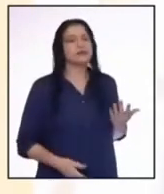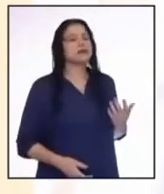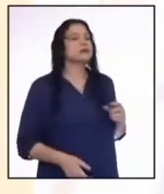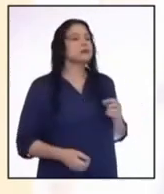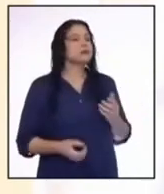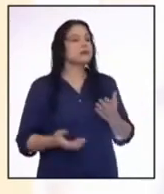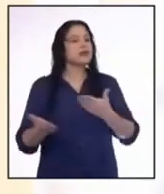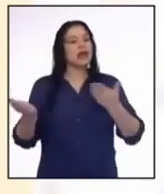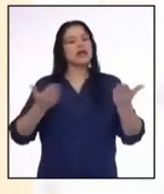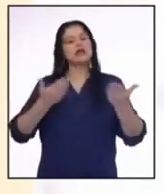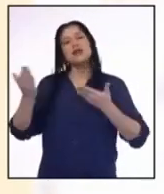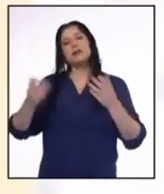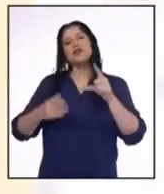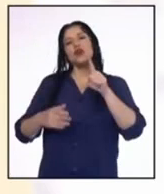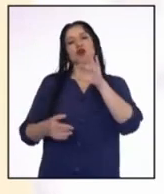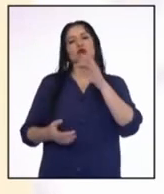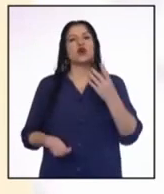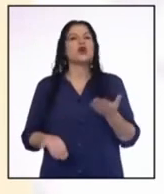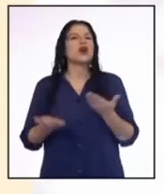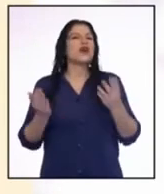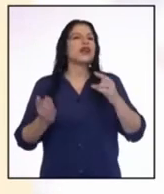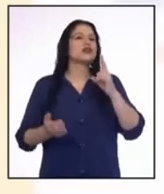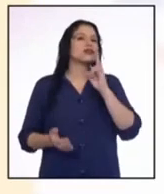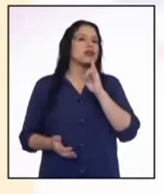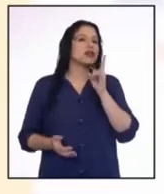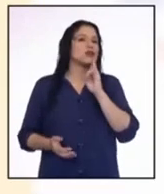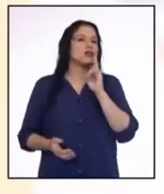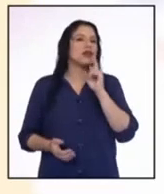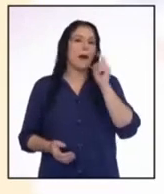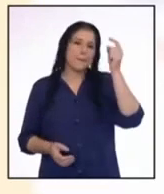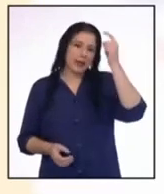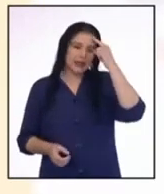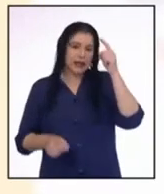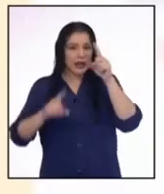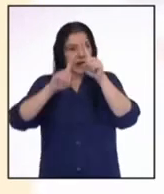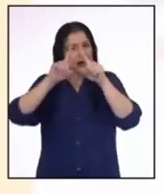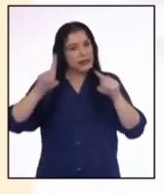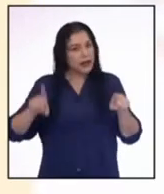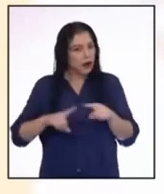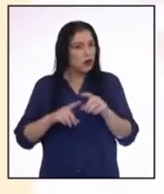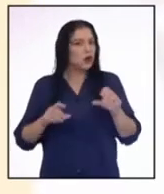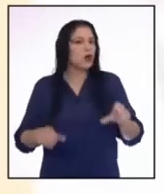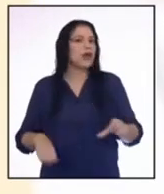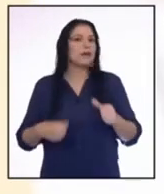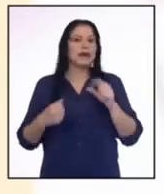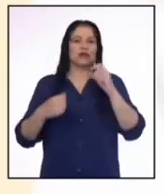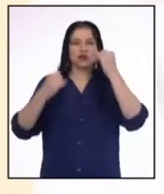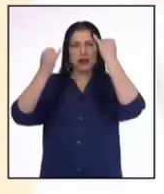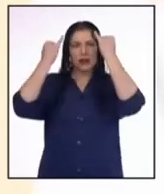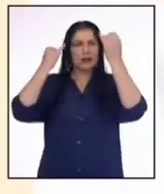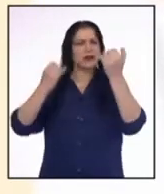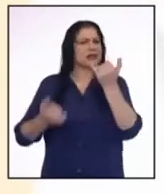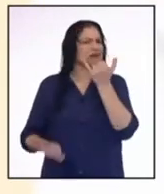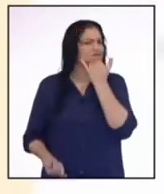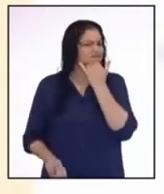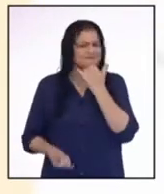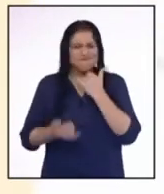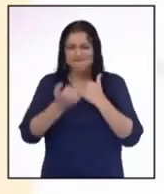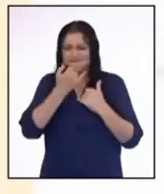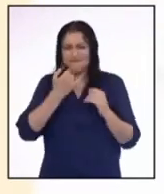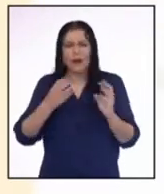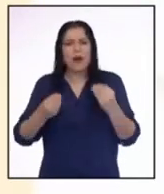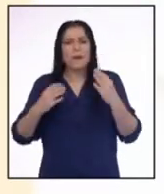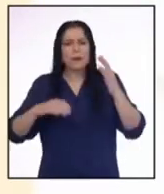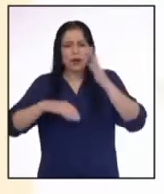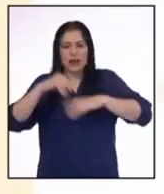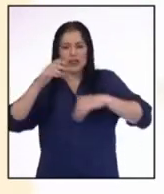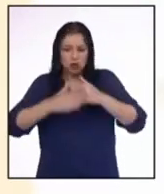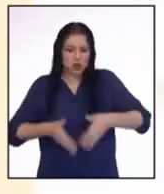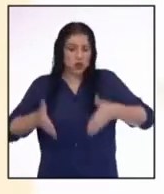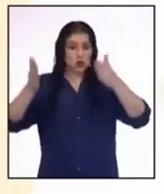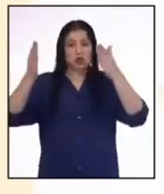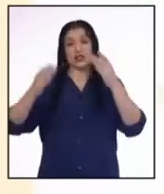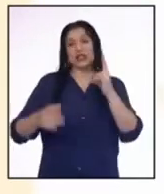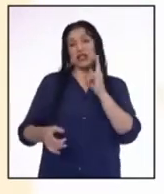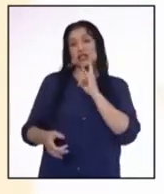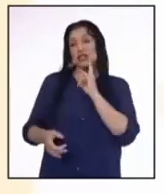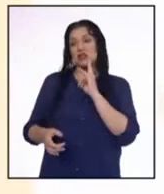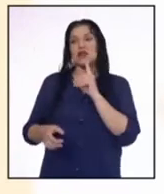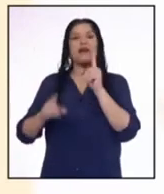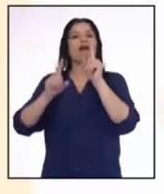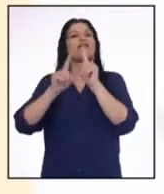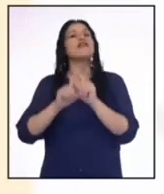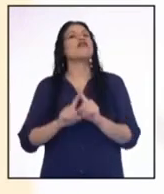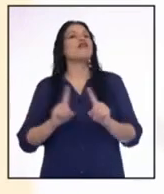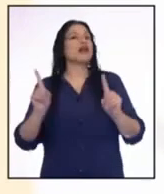El Servicio Geológico de los Estados Unidos considera que el triángulo de la vida es una idea equivocada, porque las construcciones en Estados Unidos